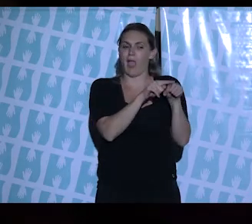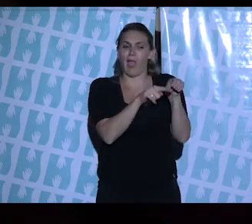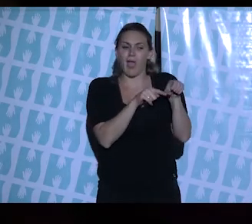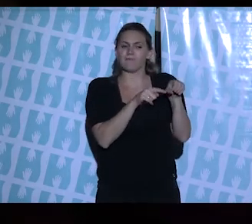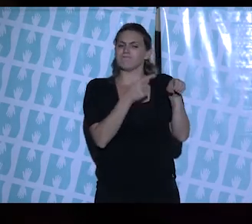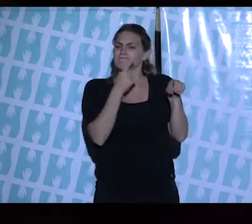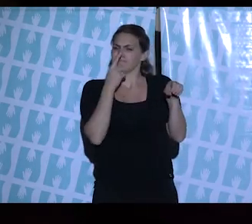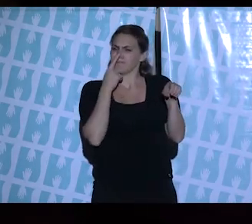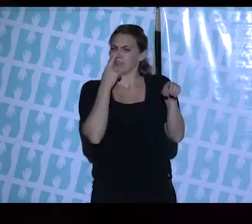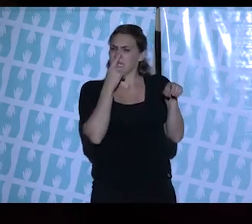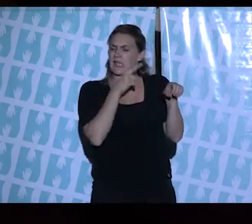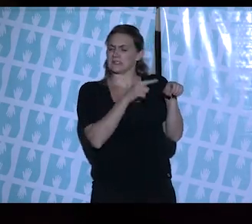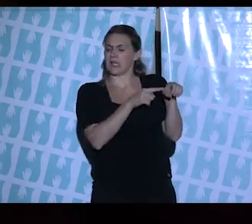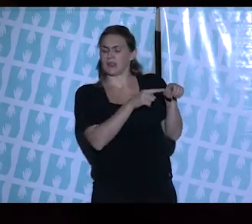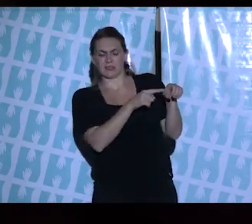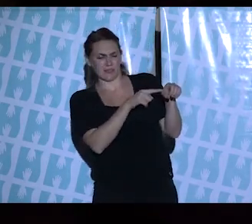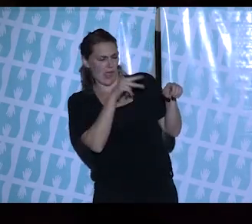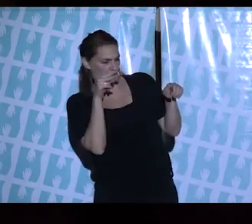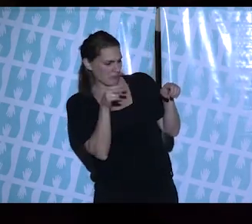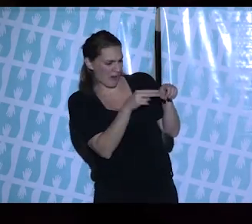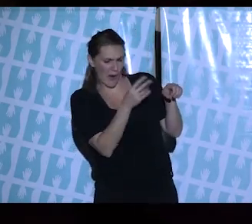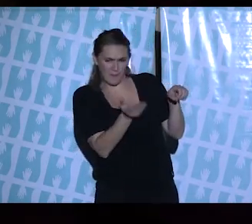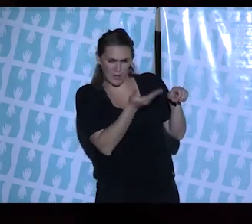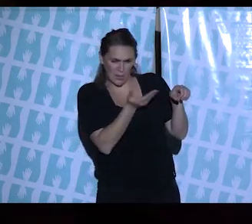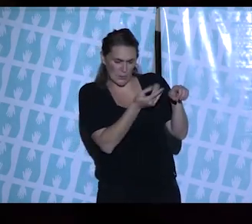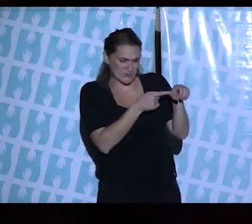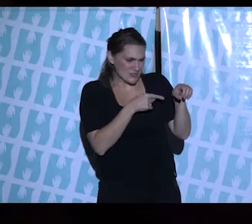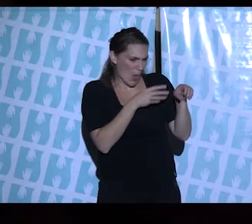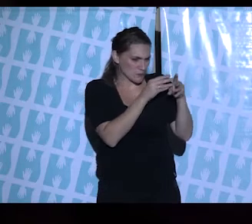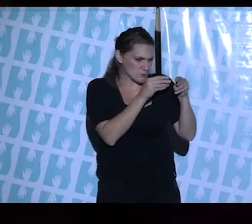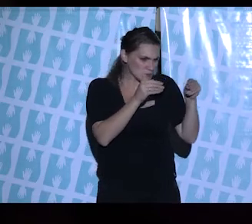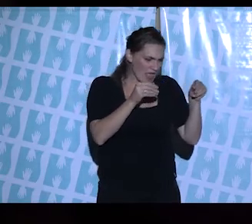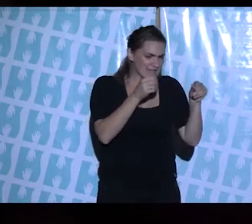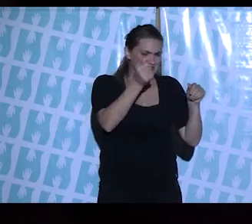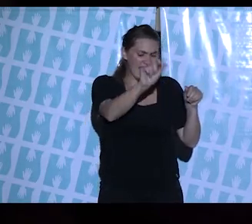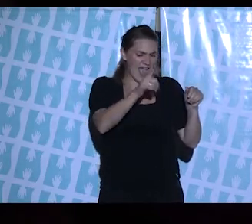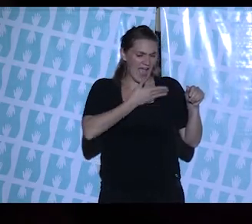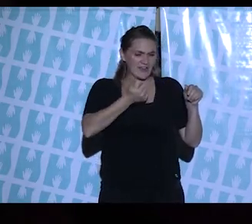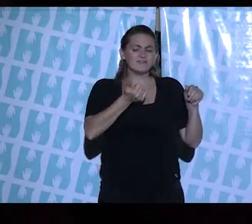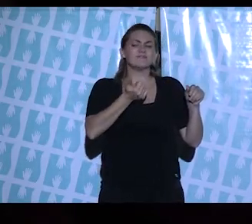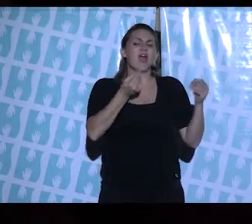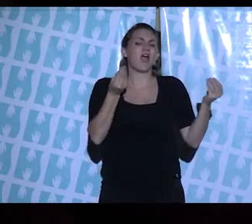muy curiosas. Y una de esas propiedades muy curiosas se llama